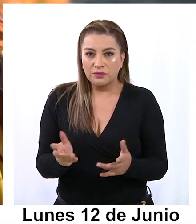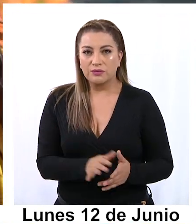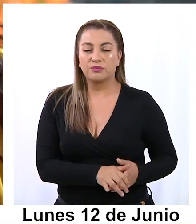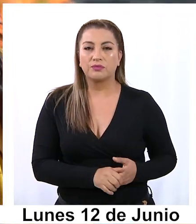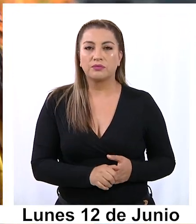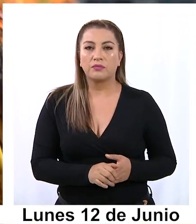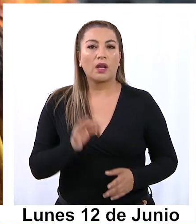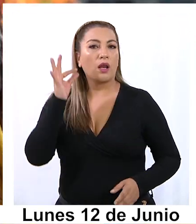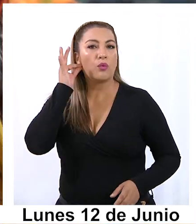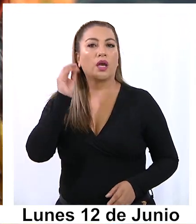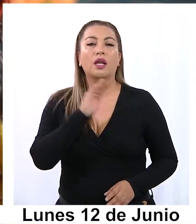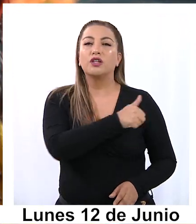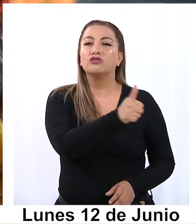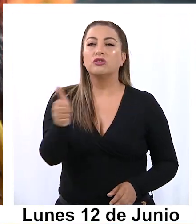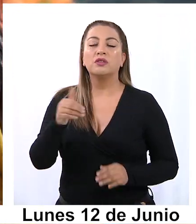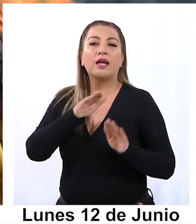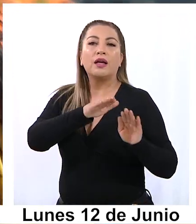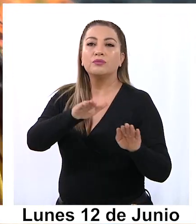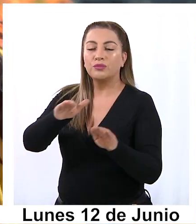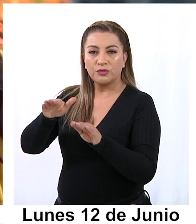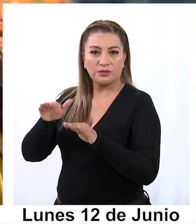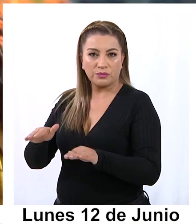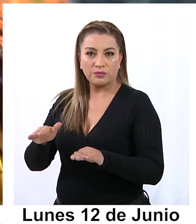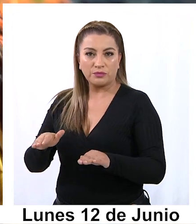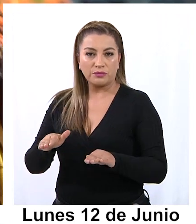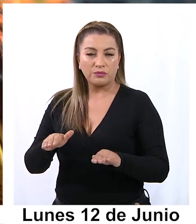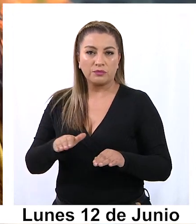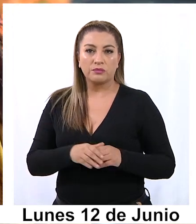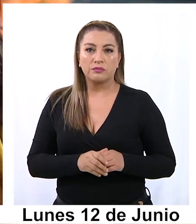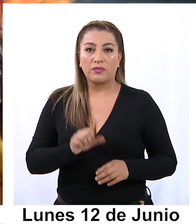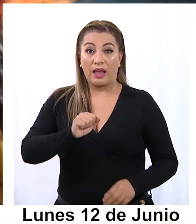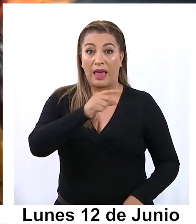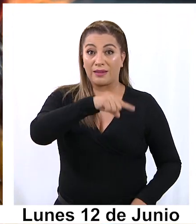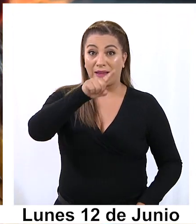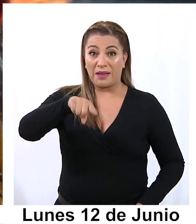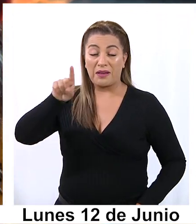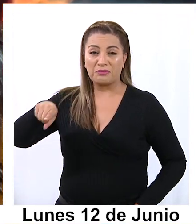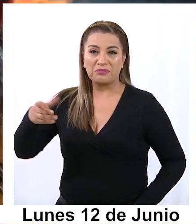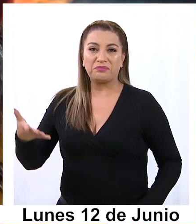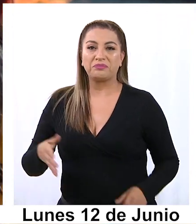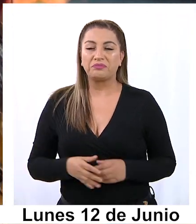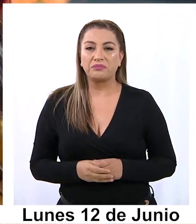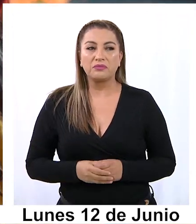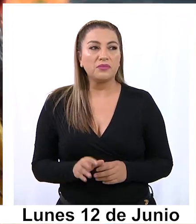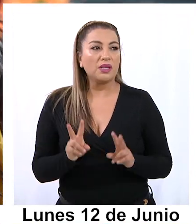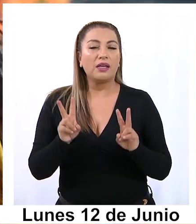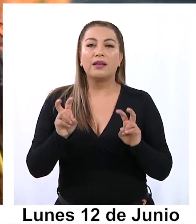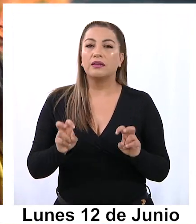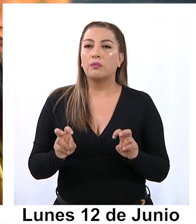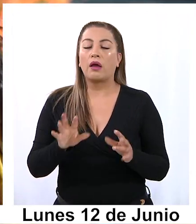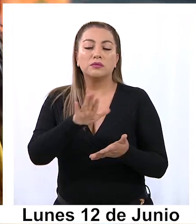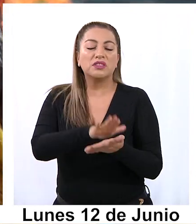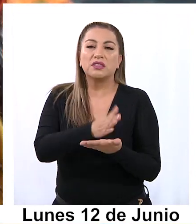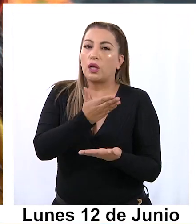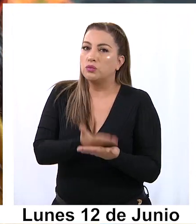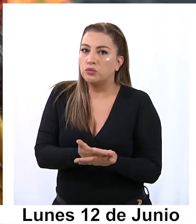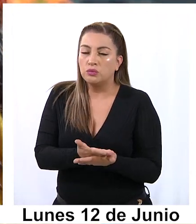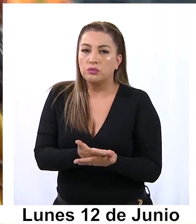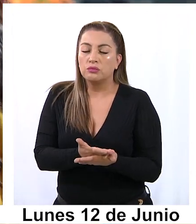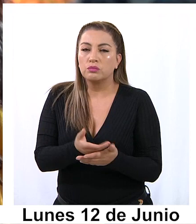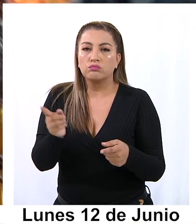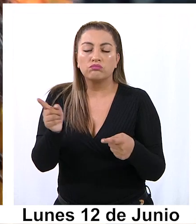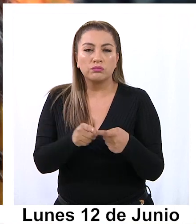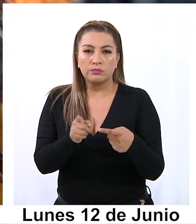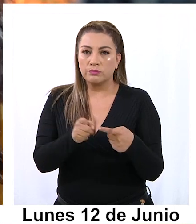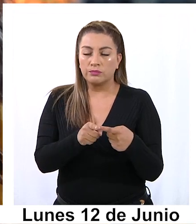apoyar a las mujeres de acá de la zona de Atacameña, ya en lo que relaciona temas de salud, de